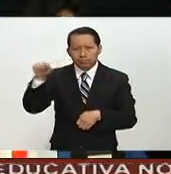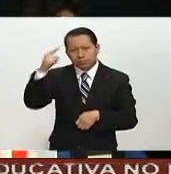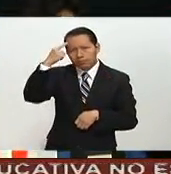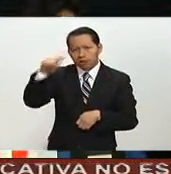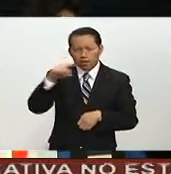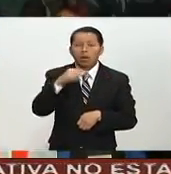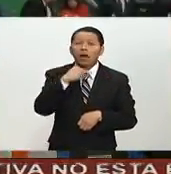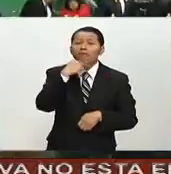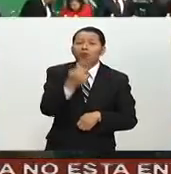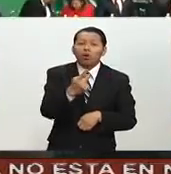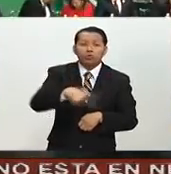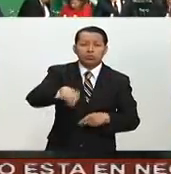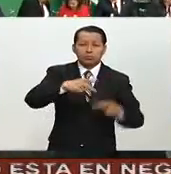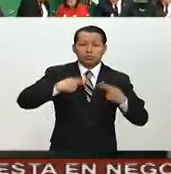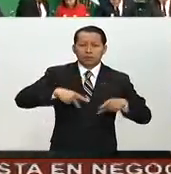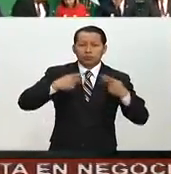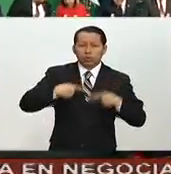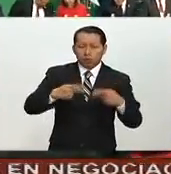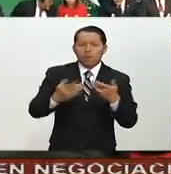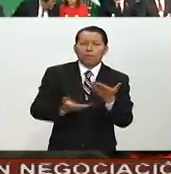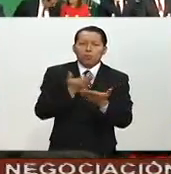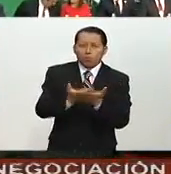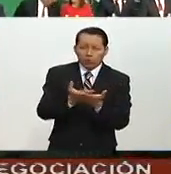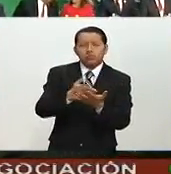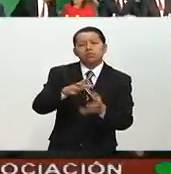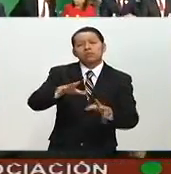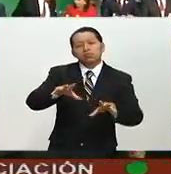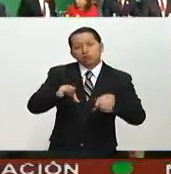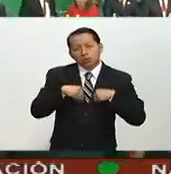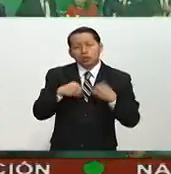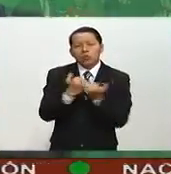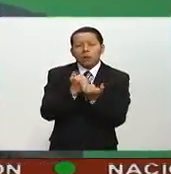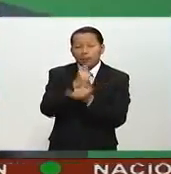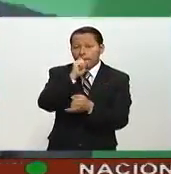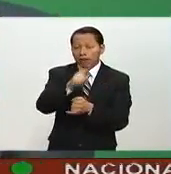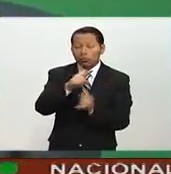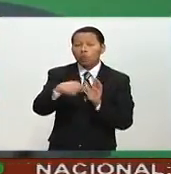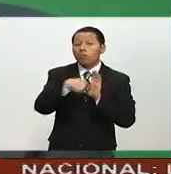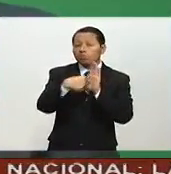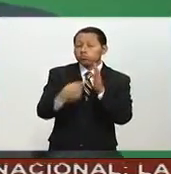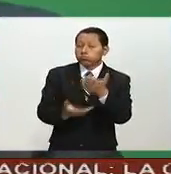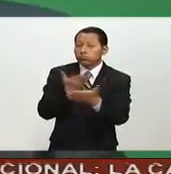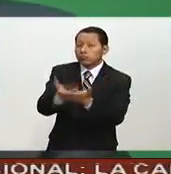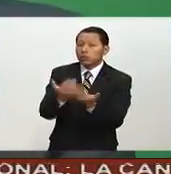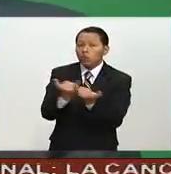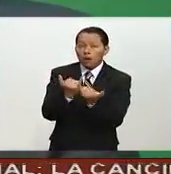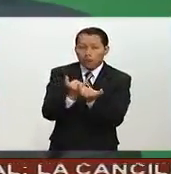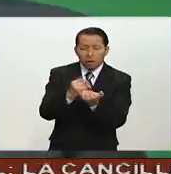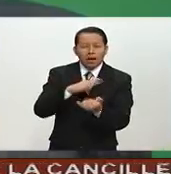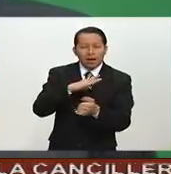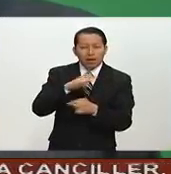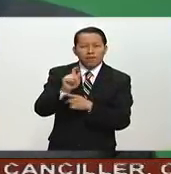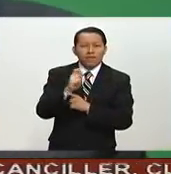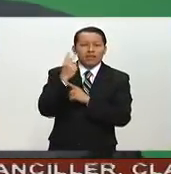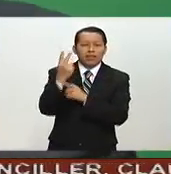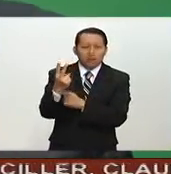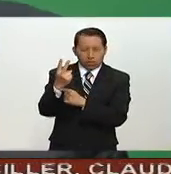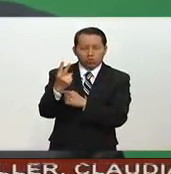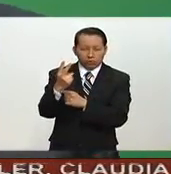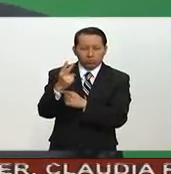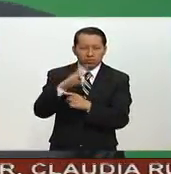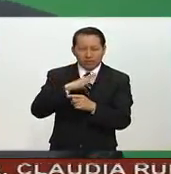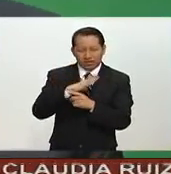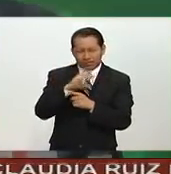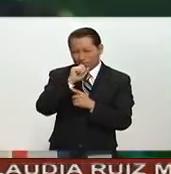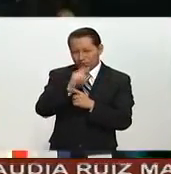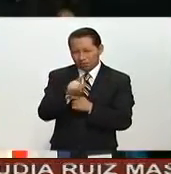voces de la ciudadanía y de la militancia. También para presentar una propuesta de renovación durante la 22ª sesión del CEN del